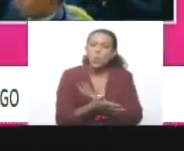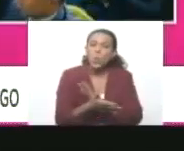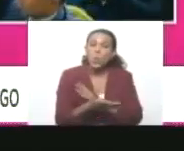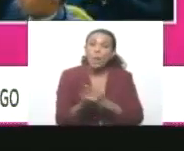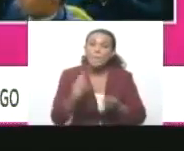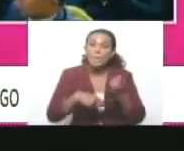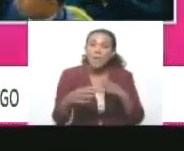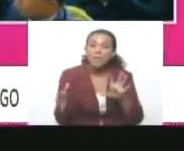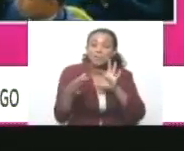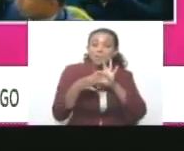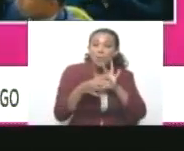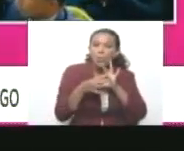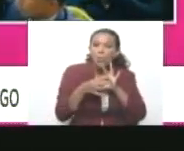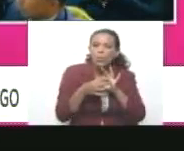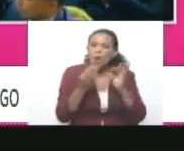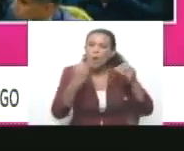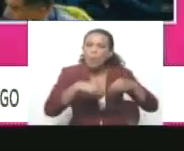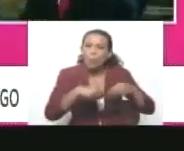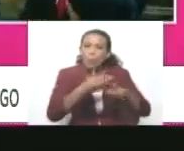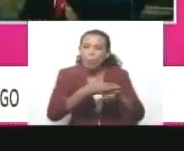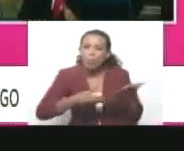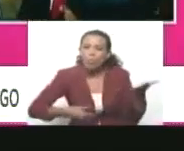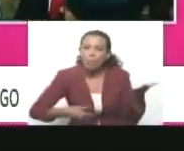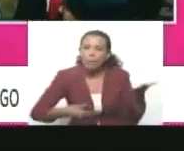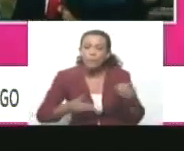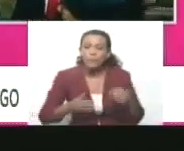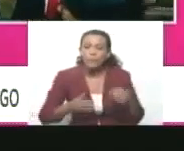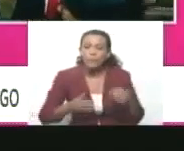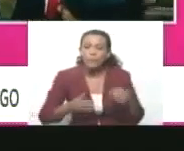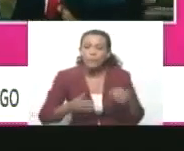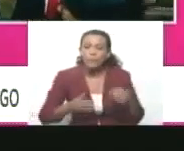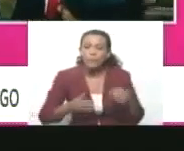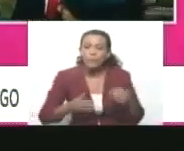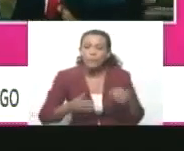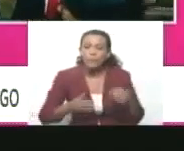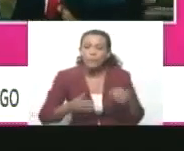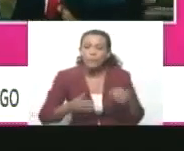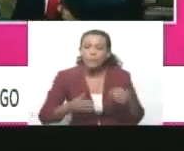explotación conjunta de los campos locales.